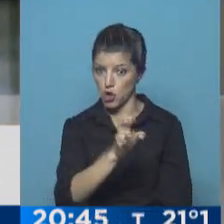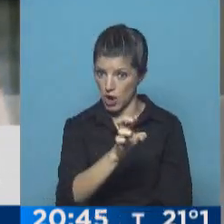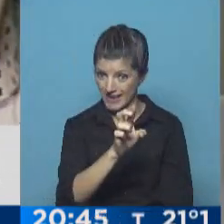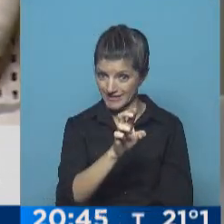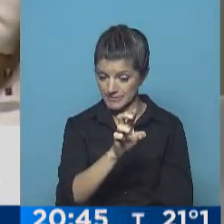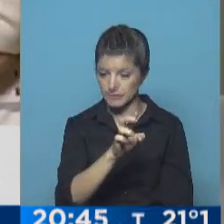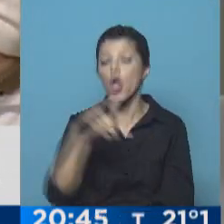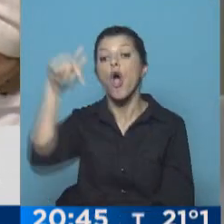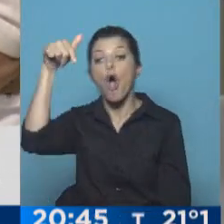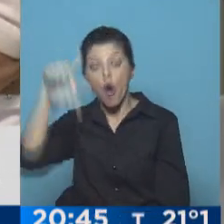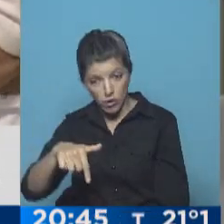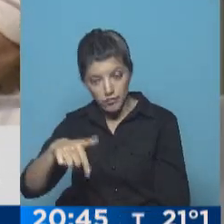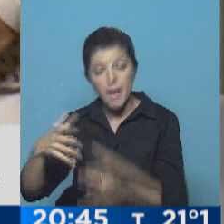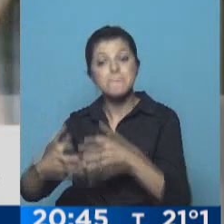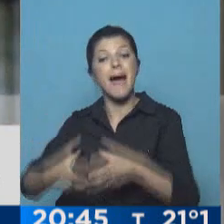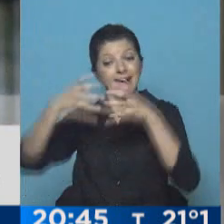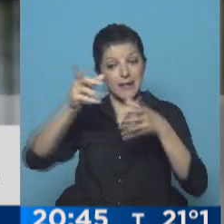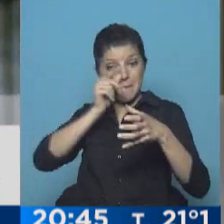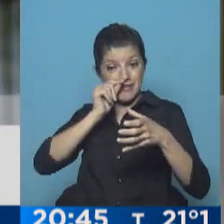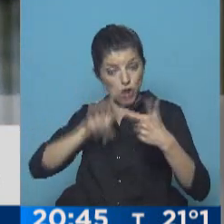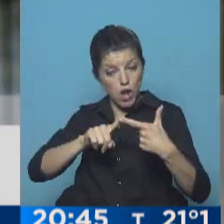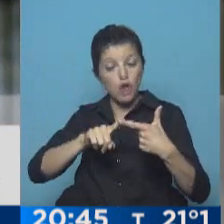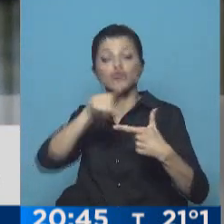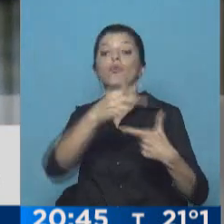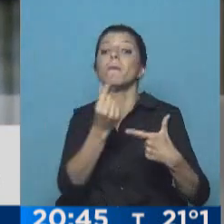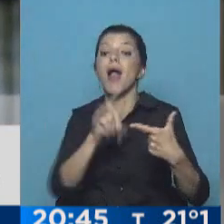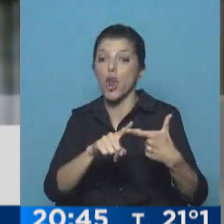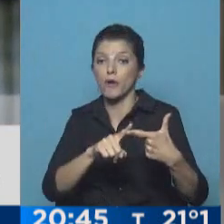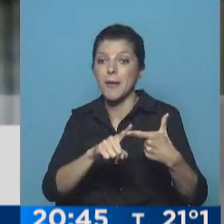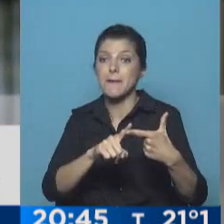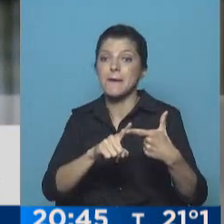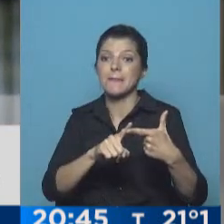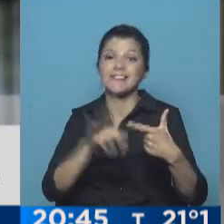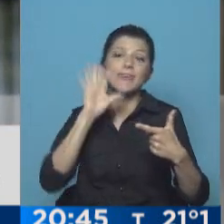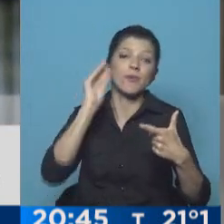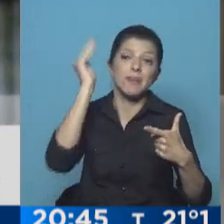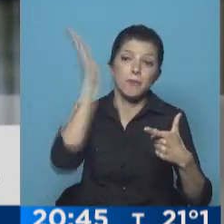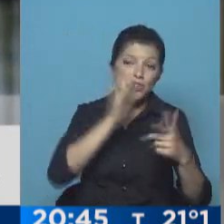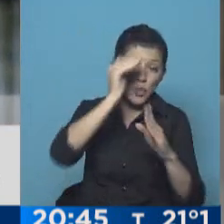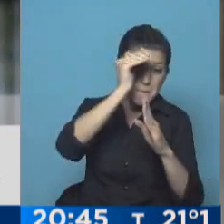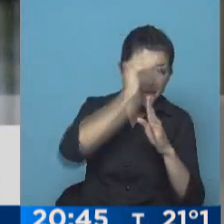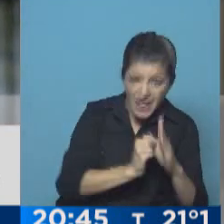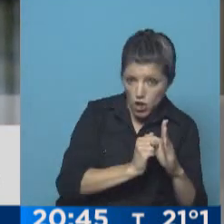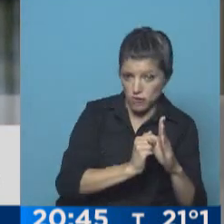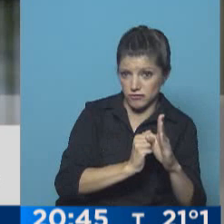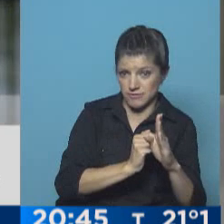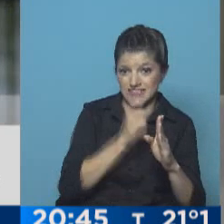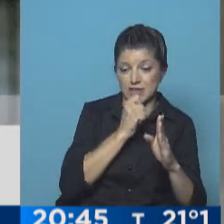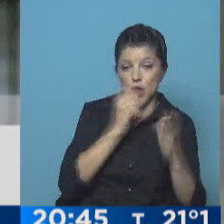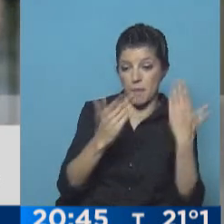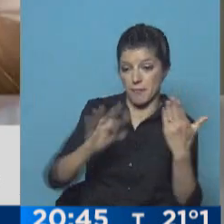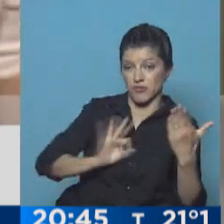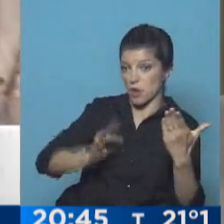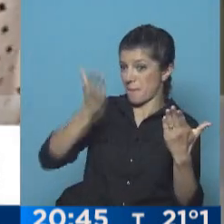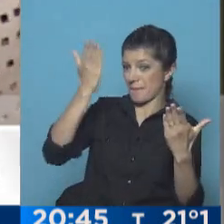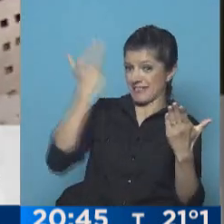ahora este año el barril de petróleo está a menos de la mitad de lo que estaba el año pasado por lo tanto